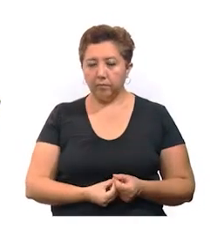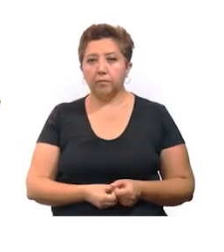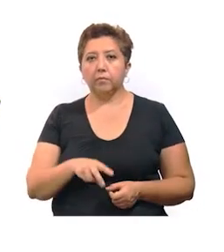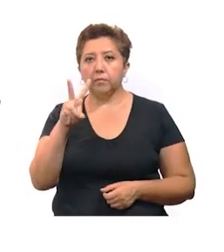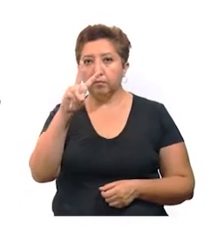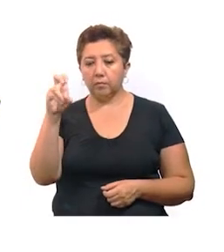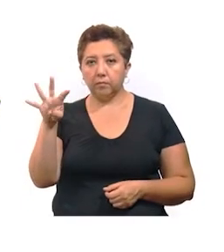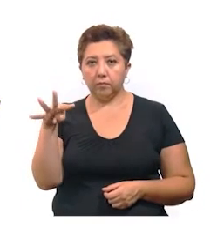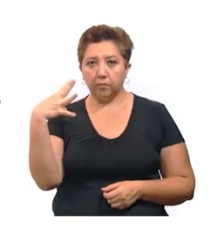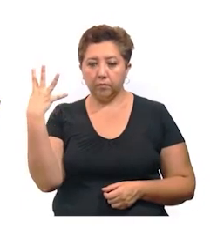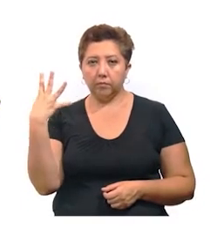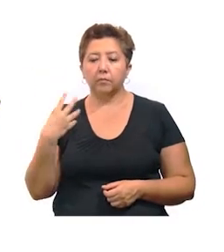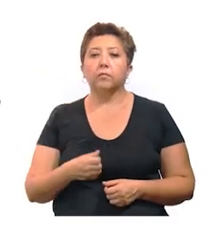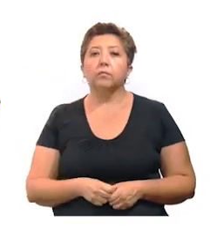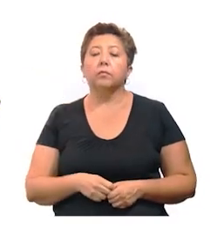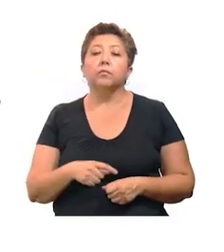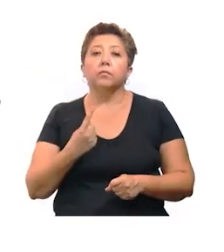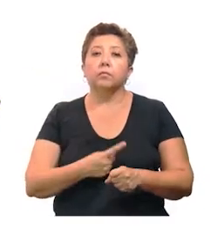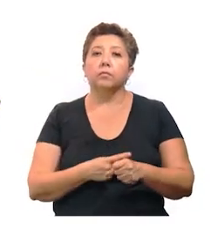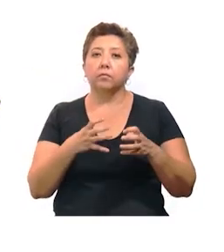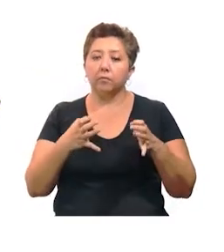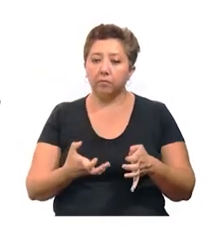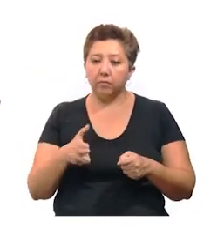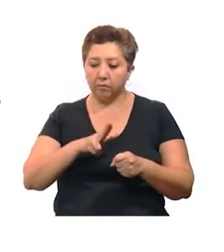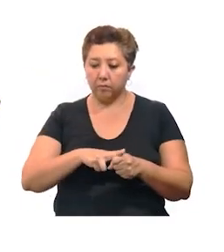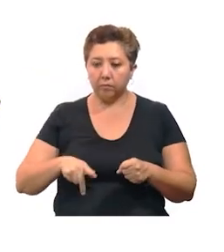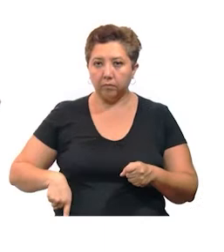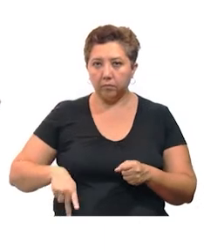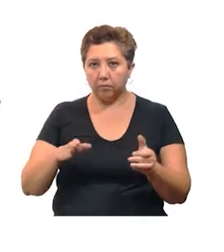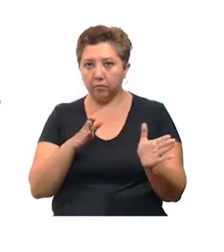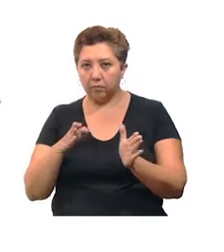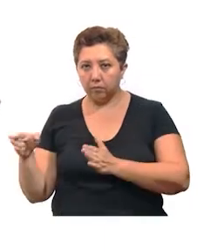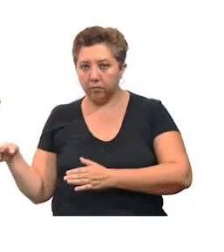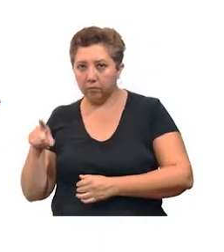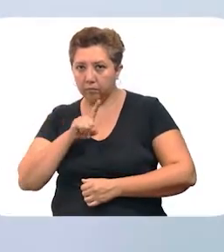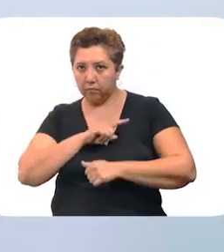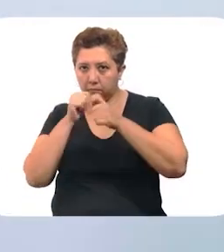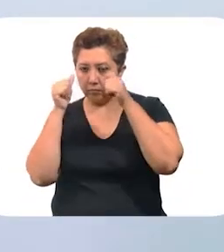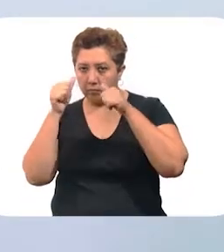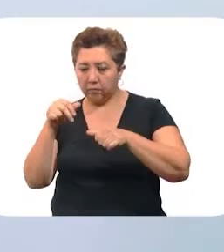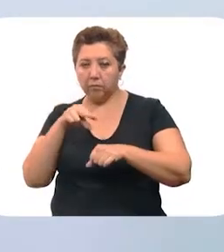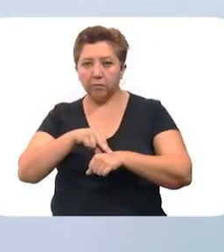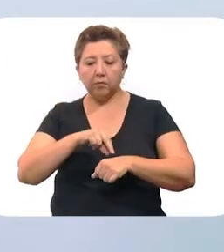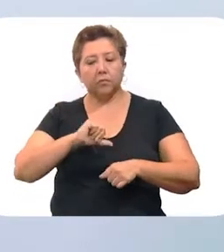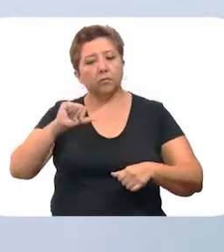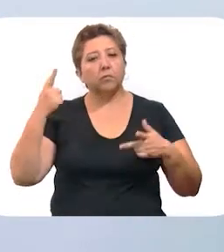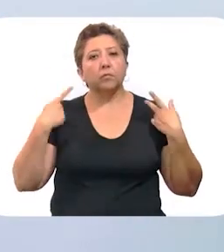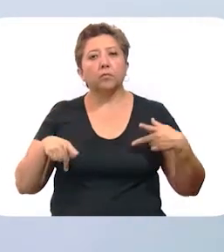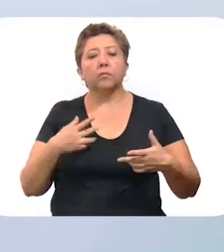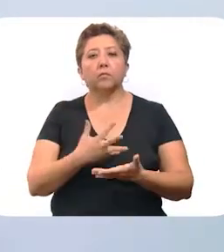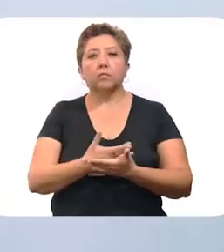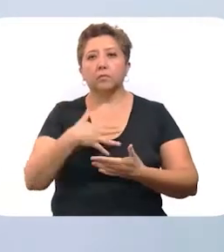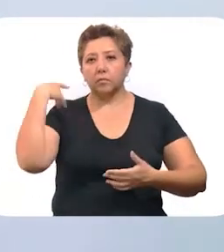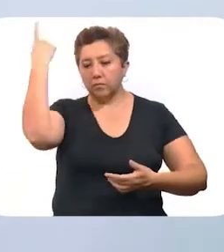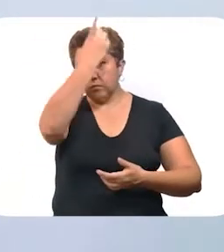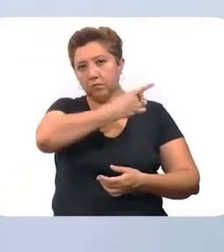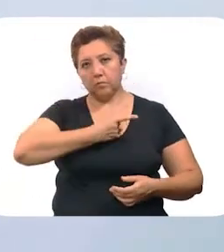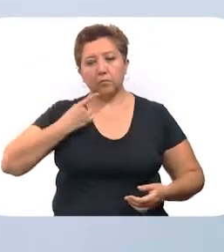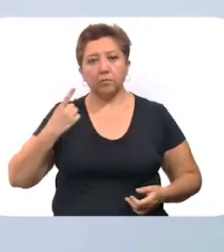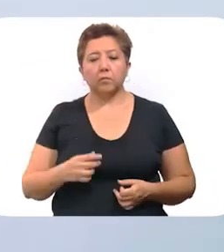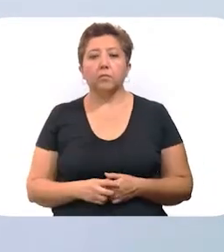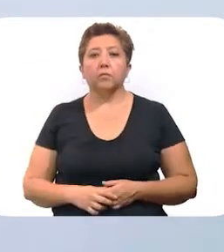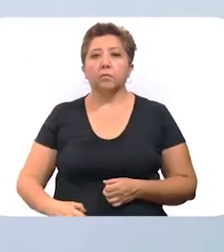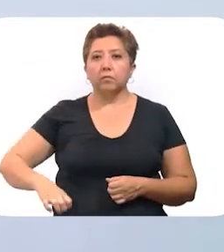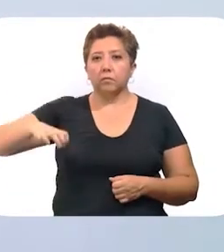214 de los casos positivos están en hospitales públicos y en aislamiento total. Hay otros pacientes a la espera de diagnóstico.